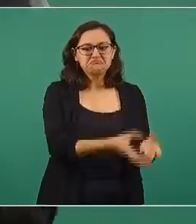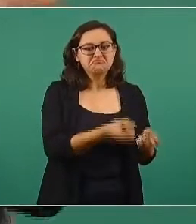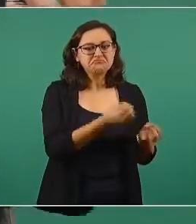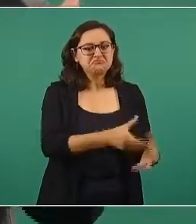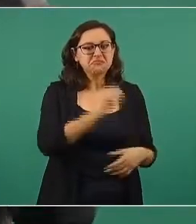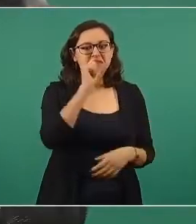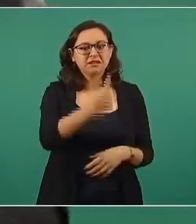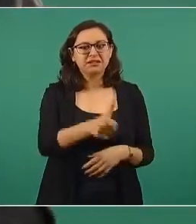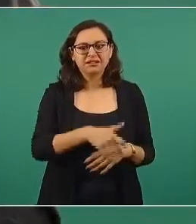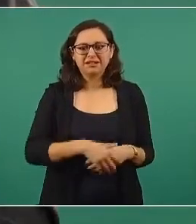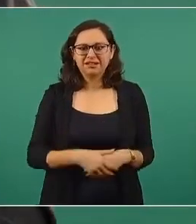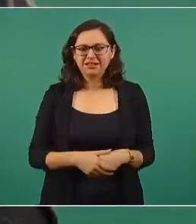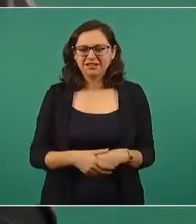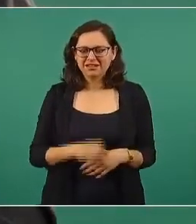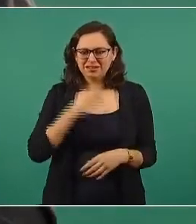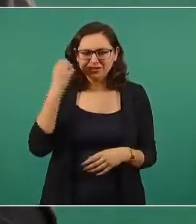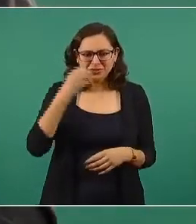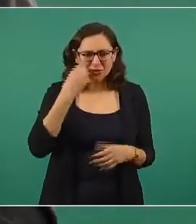Entonces, ¿qué es eso?